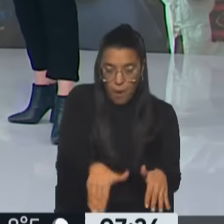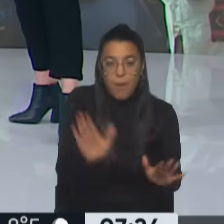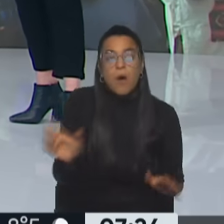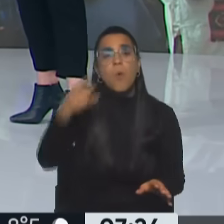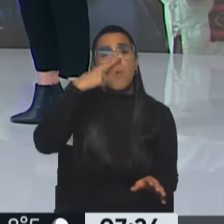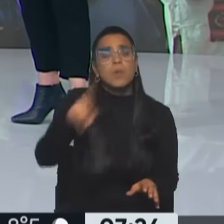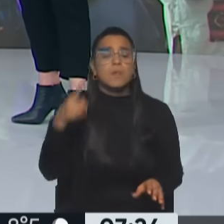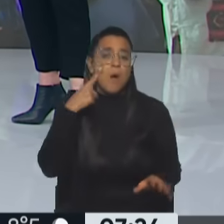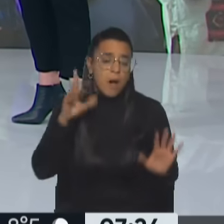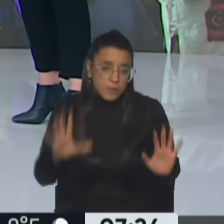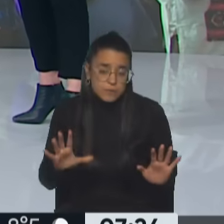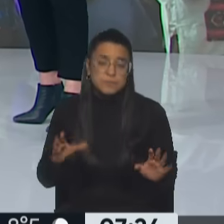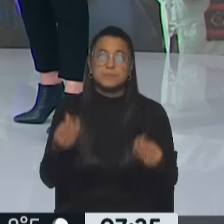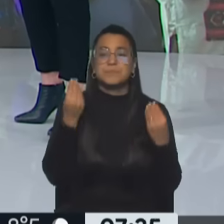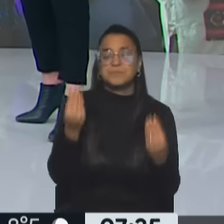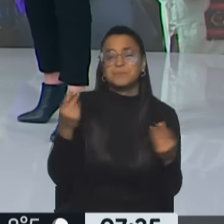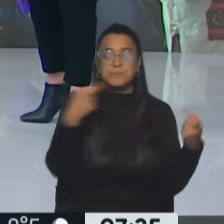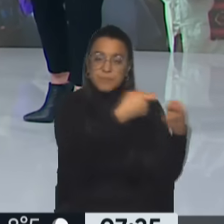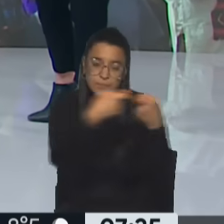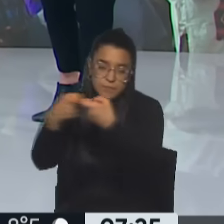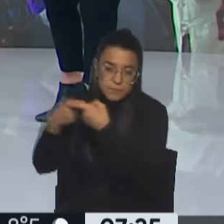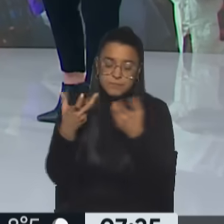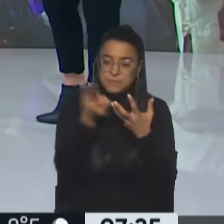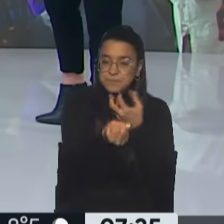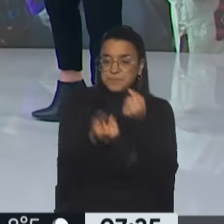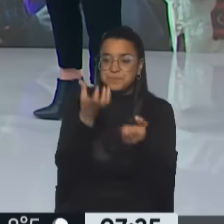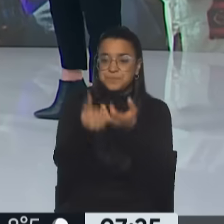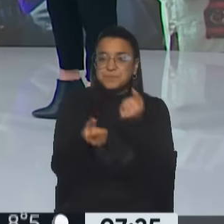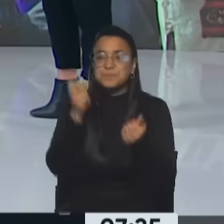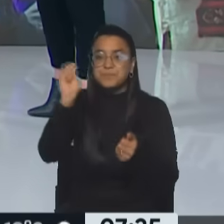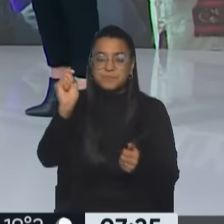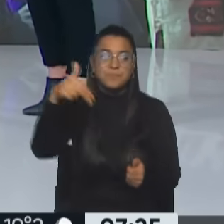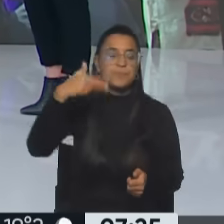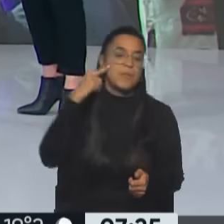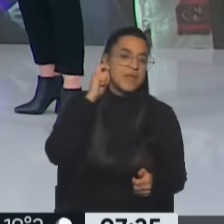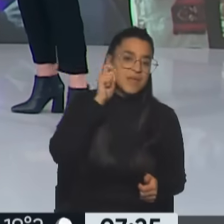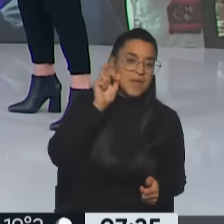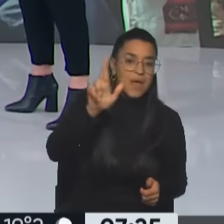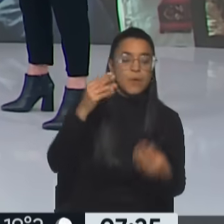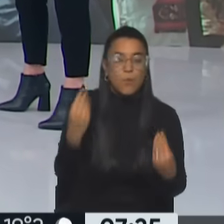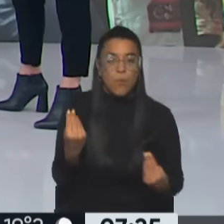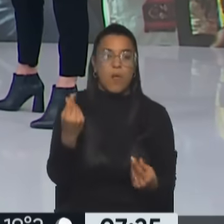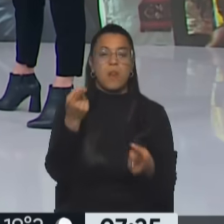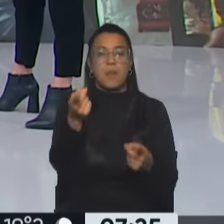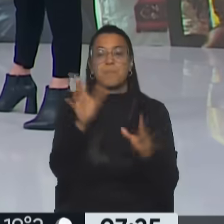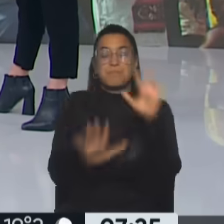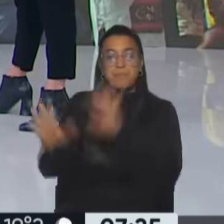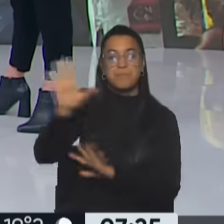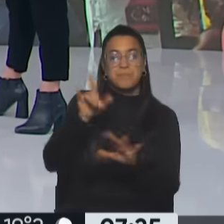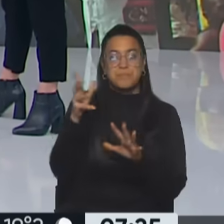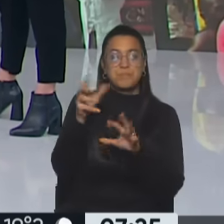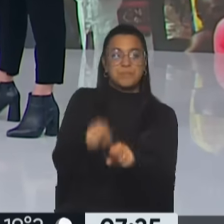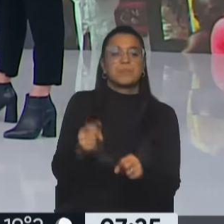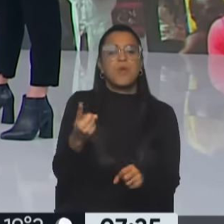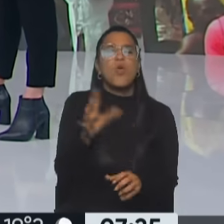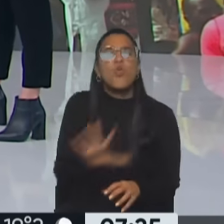último, vamos a ver cuáles son las alianzas, los apoyos con los que cuenta Níger y cuáles podrían participar en esta invasión. ¿Y